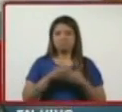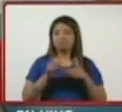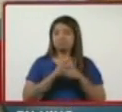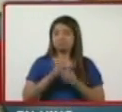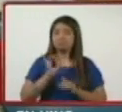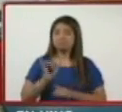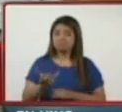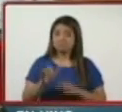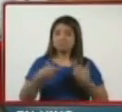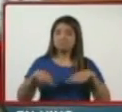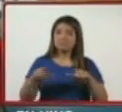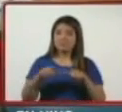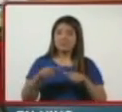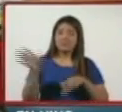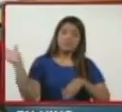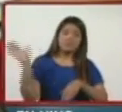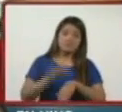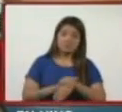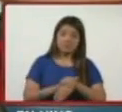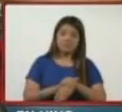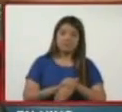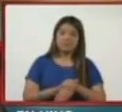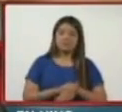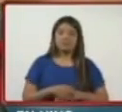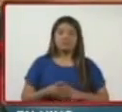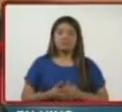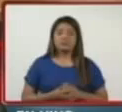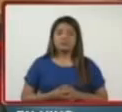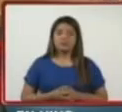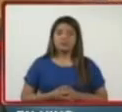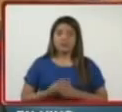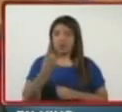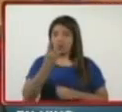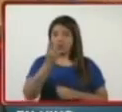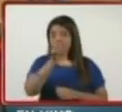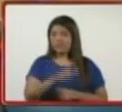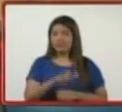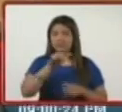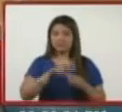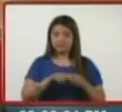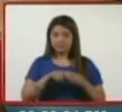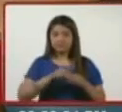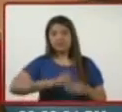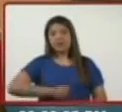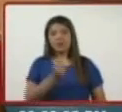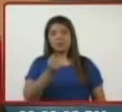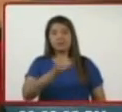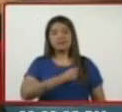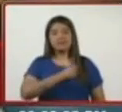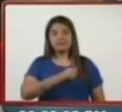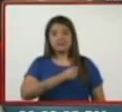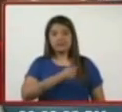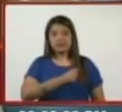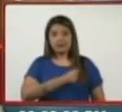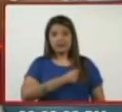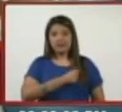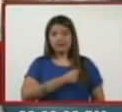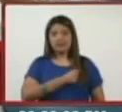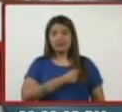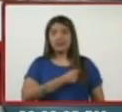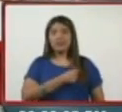logramos capturar a uno de integrantes de la policía de Chacao con este